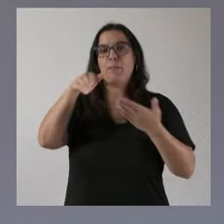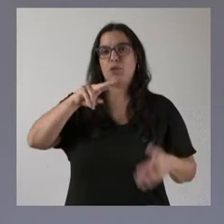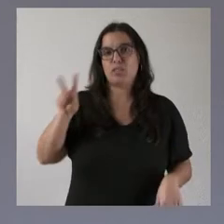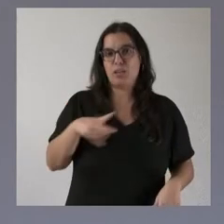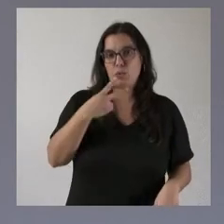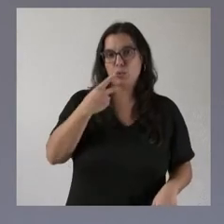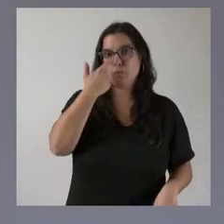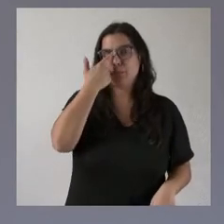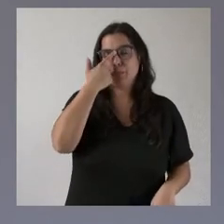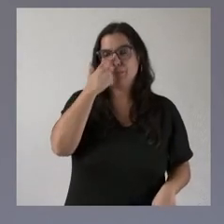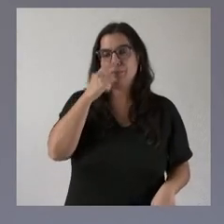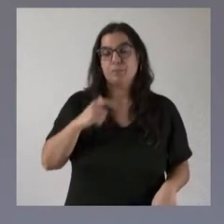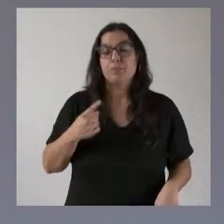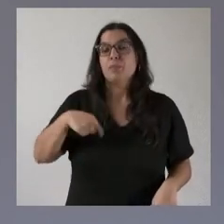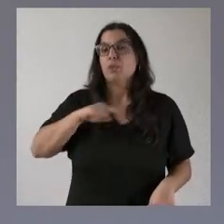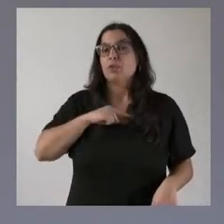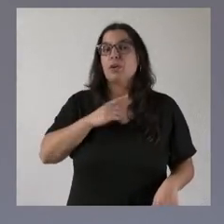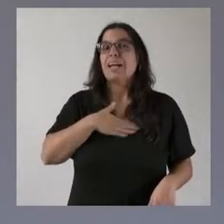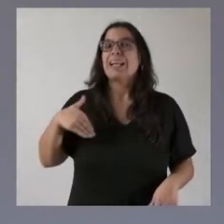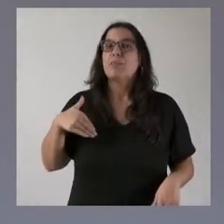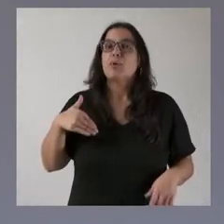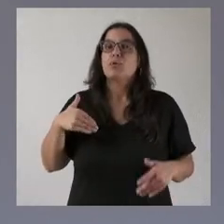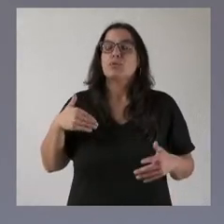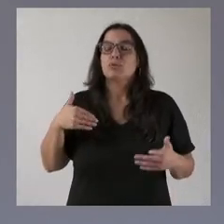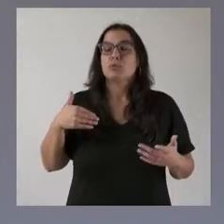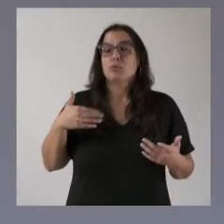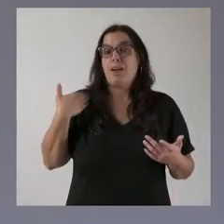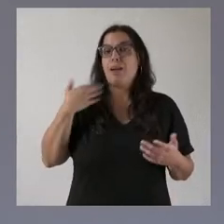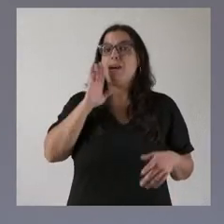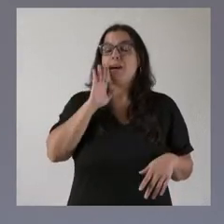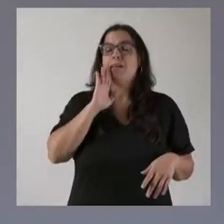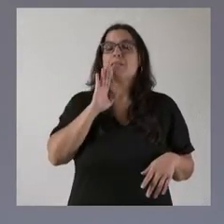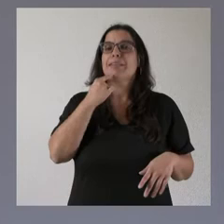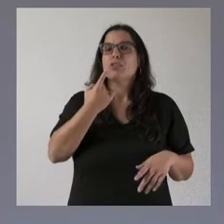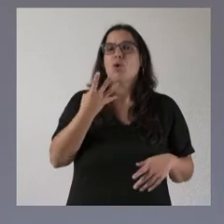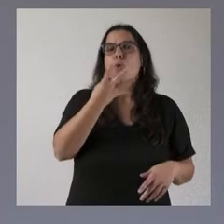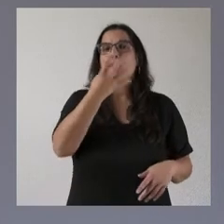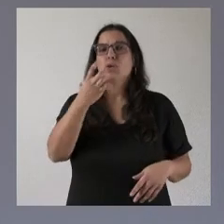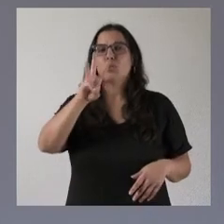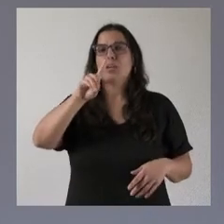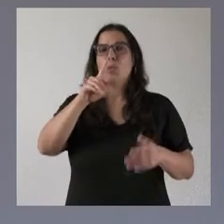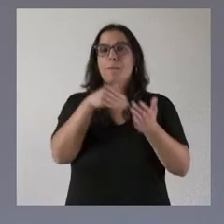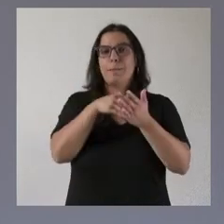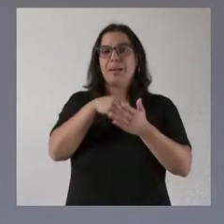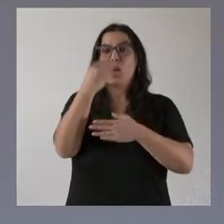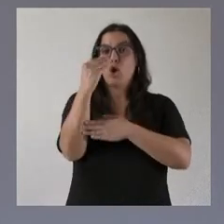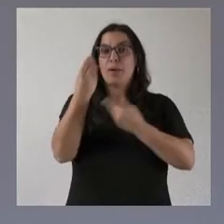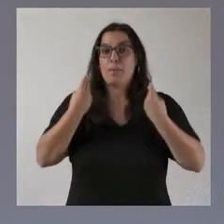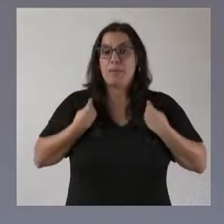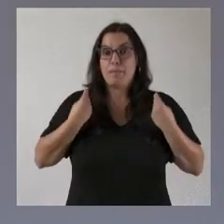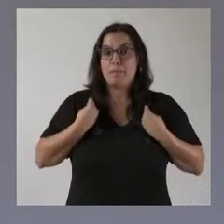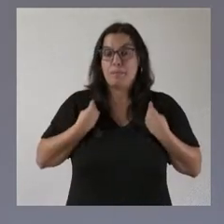euros pretendemos llegar como les decía al principio a los 431.000 jóvenes que Residen